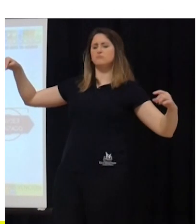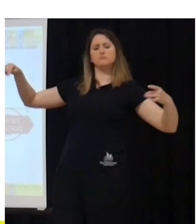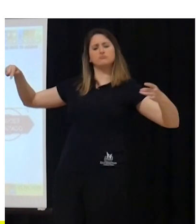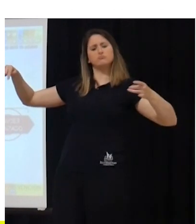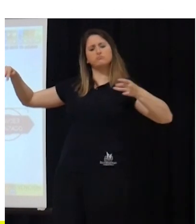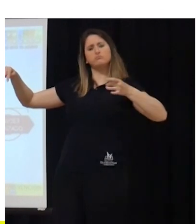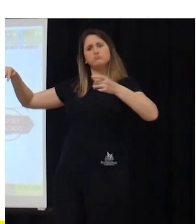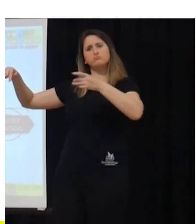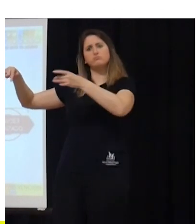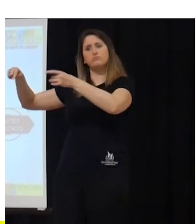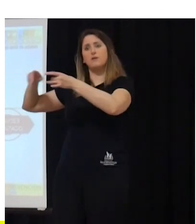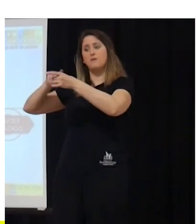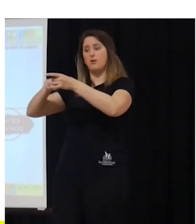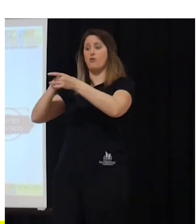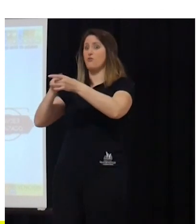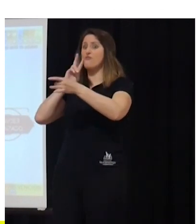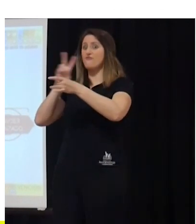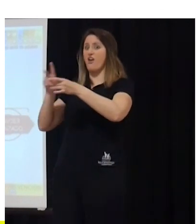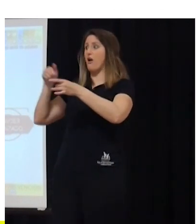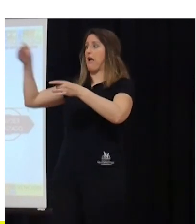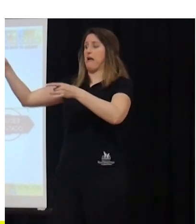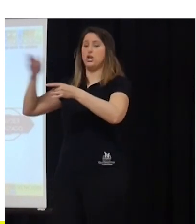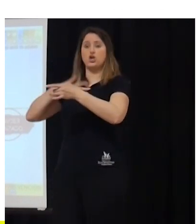estación final, que es el cáncer de fase avanzada.